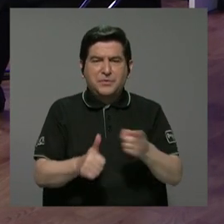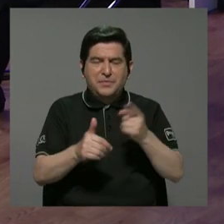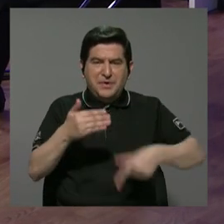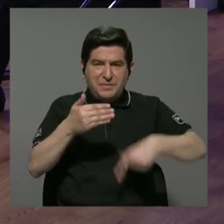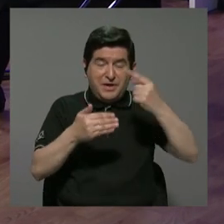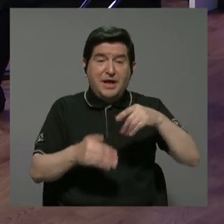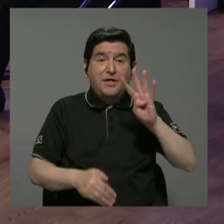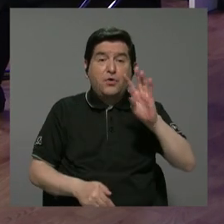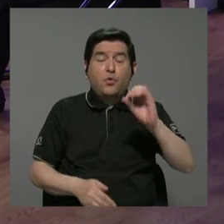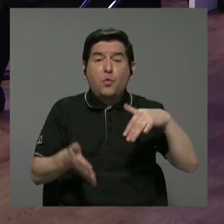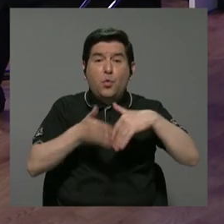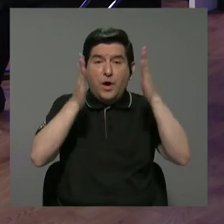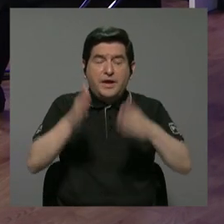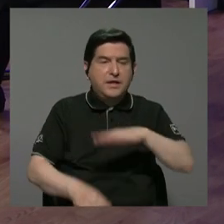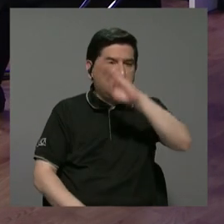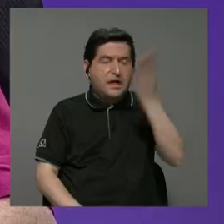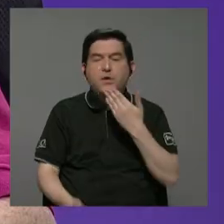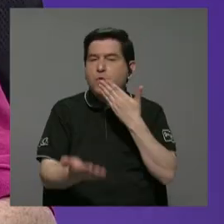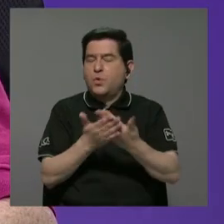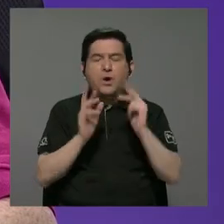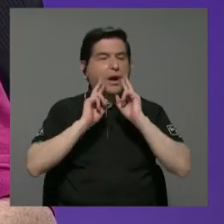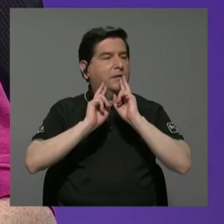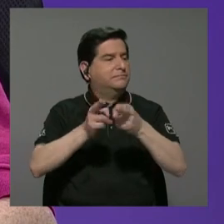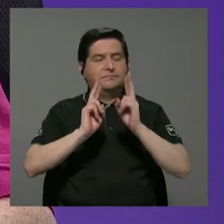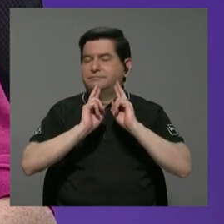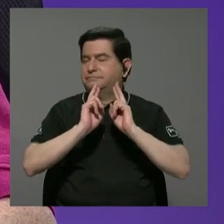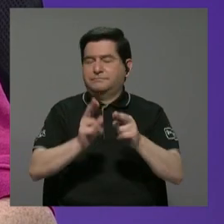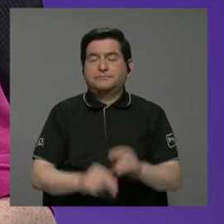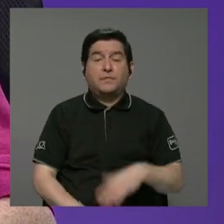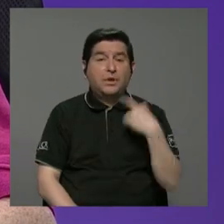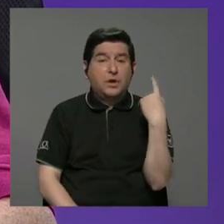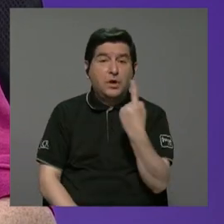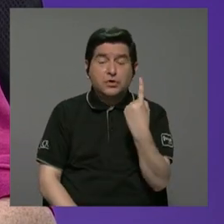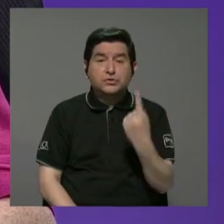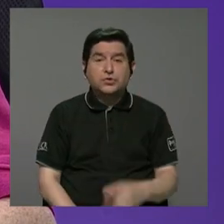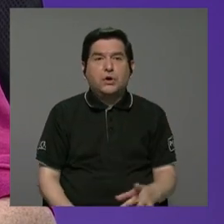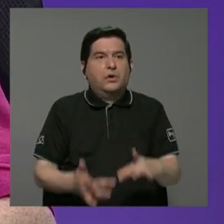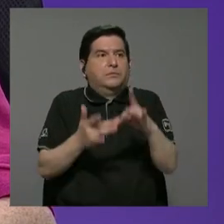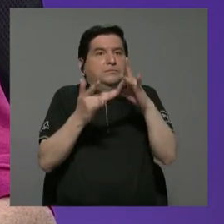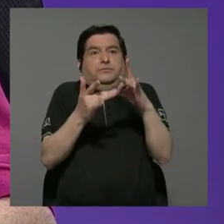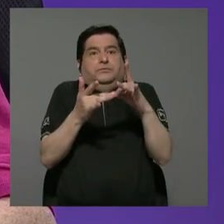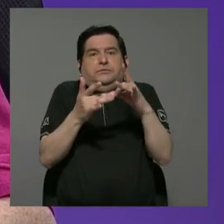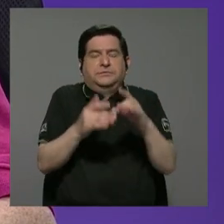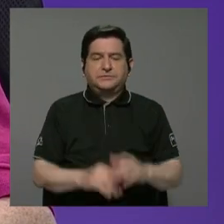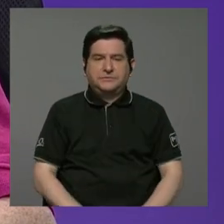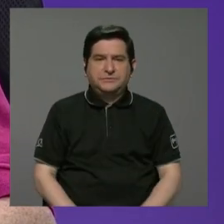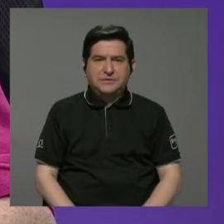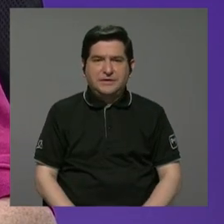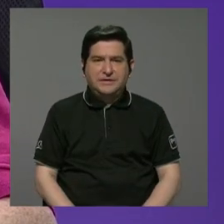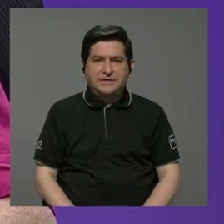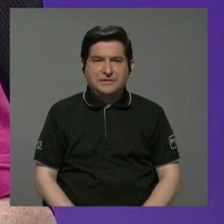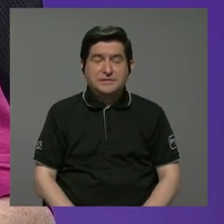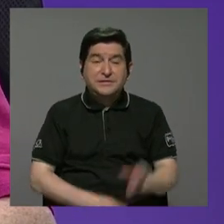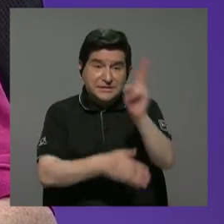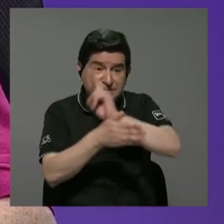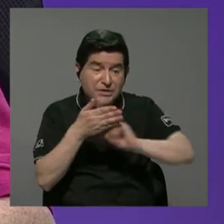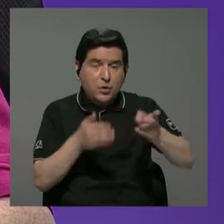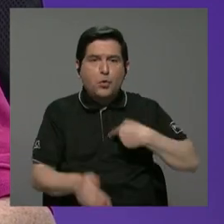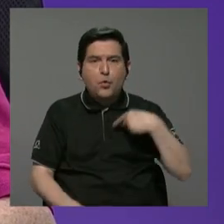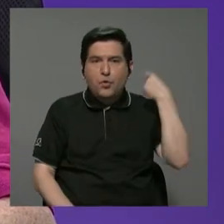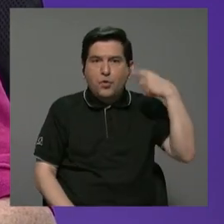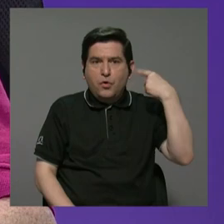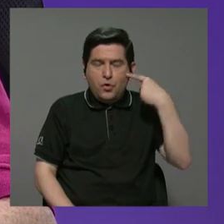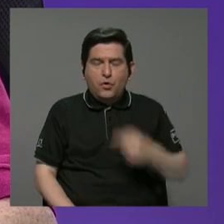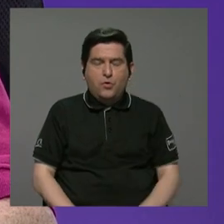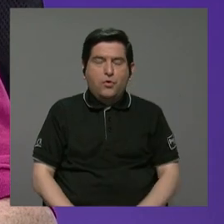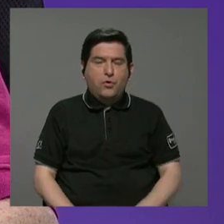40 estudiantes nunca va a dar buenos resultados, a menos que sea excepcional. Si a nivel secundario, uno, universitario, se vuelve loca con